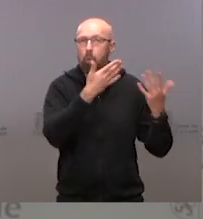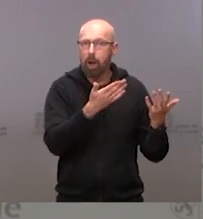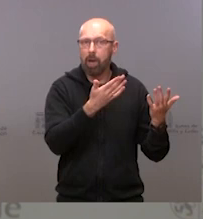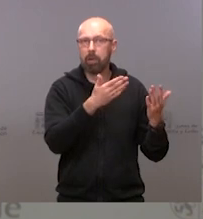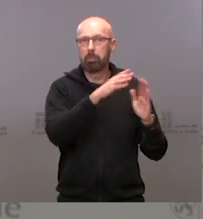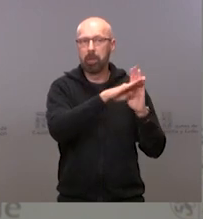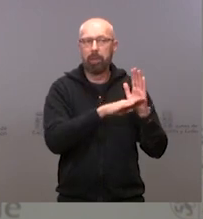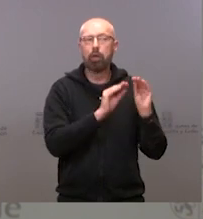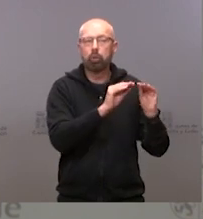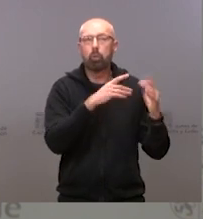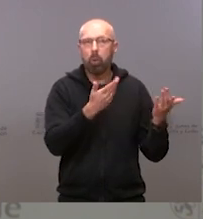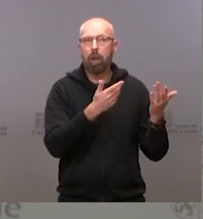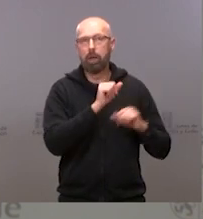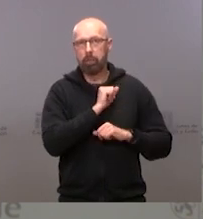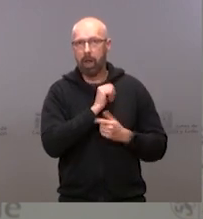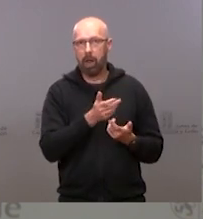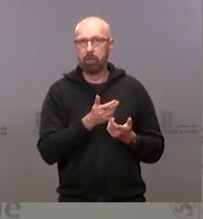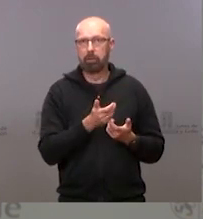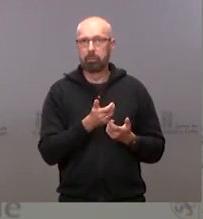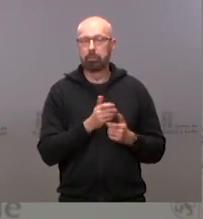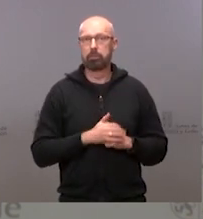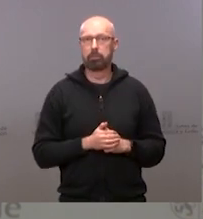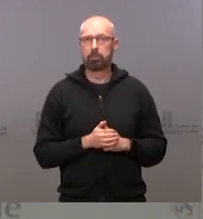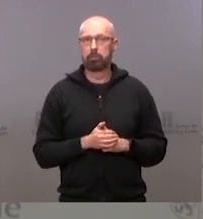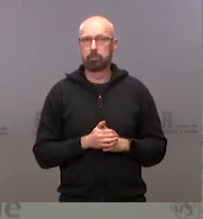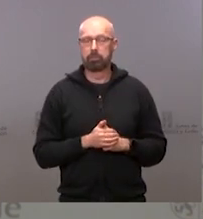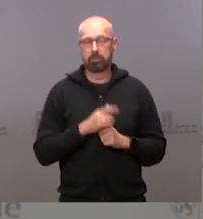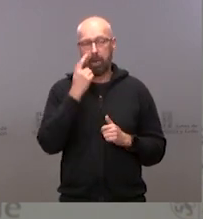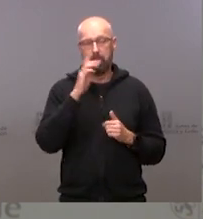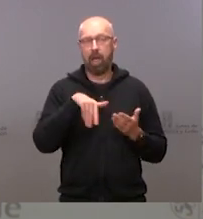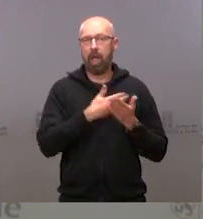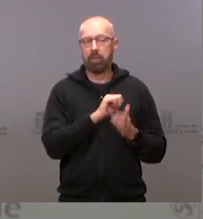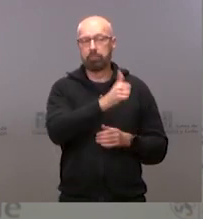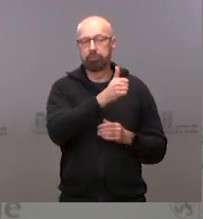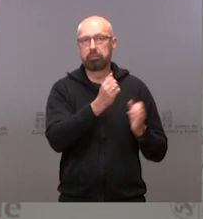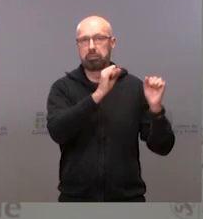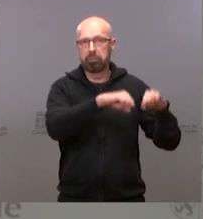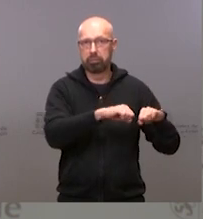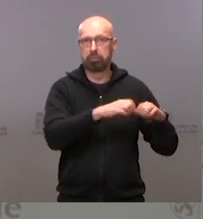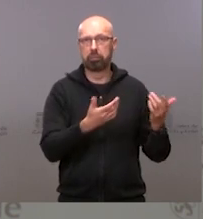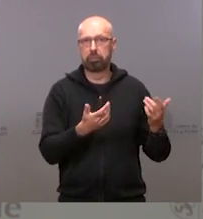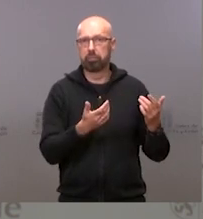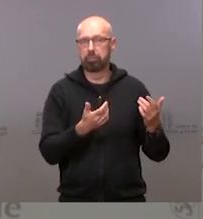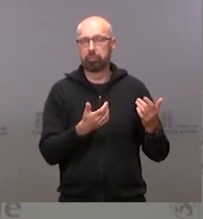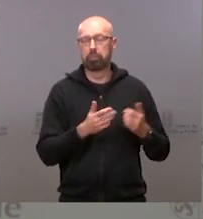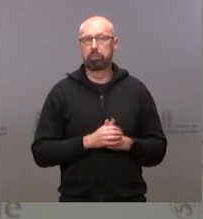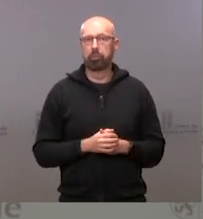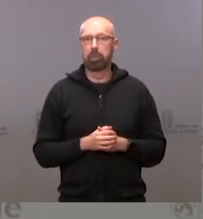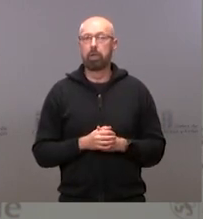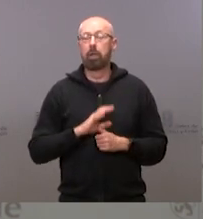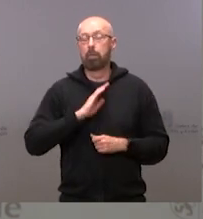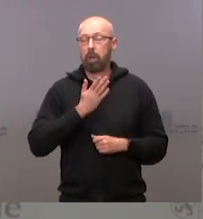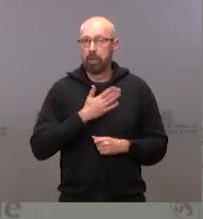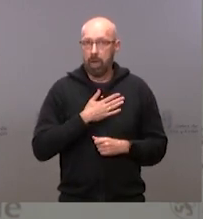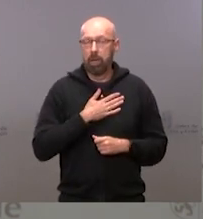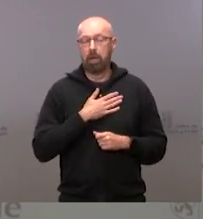aprobará el decreto ley siendo así que hablaba de planes de medidas complementarias mañana